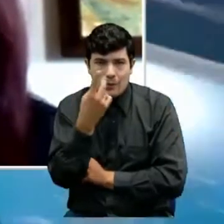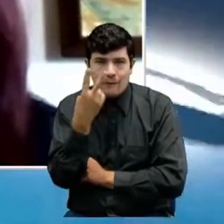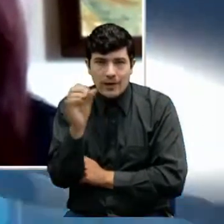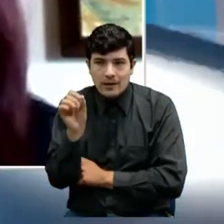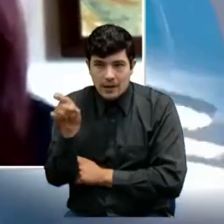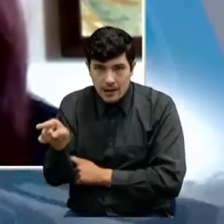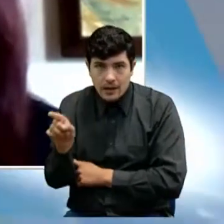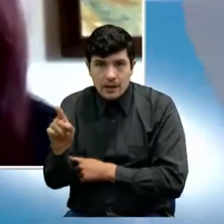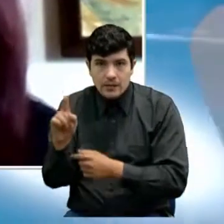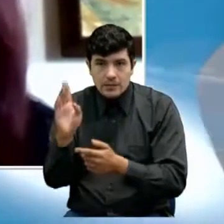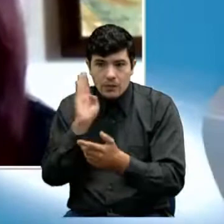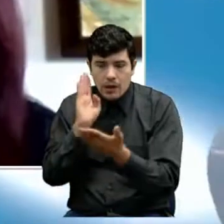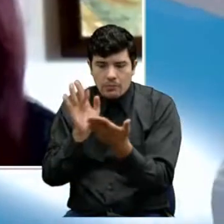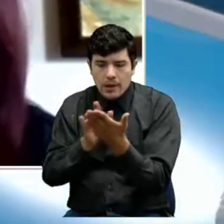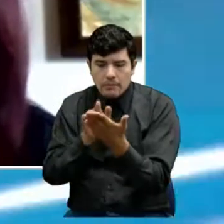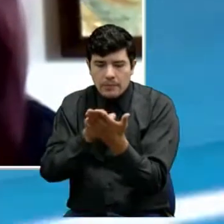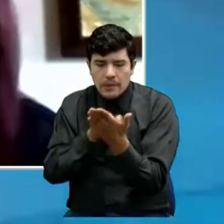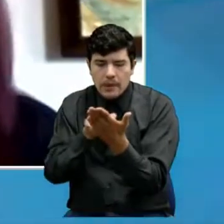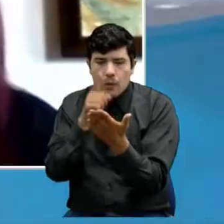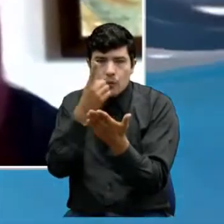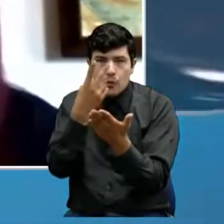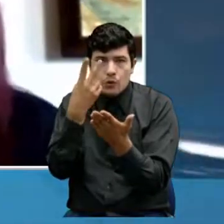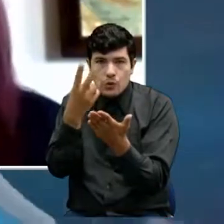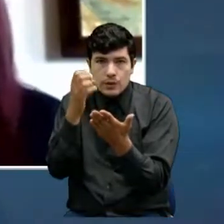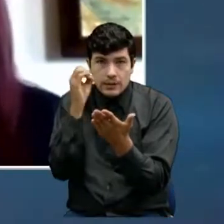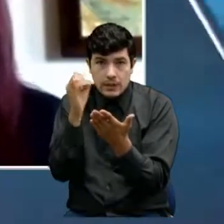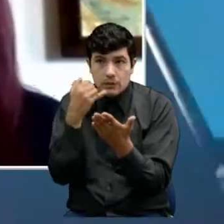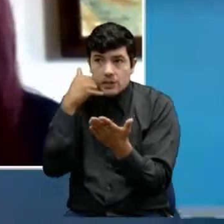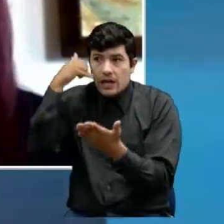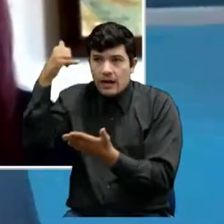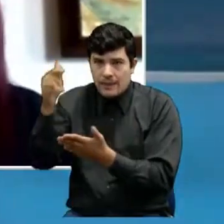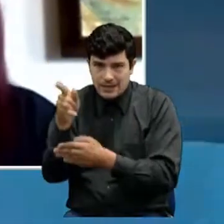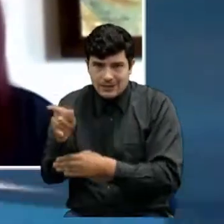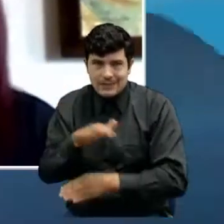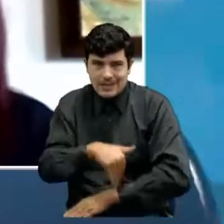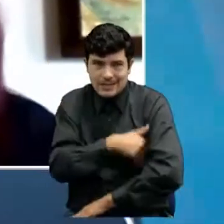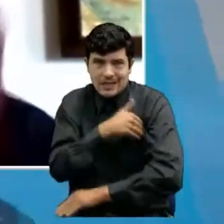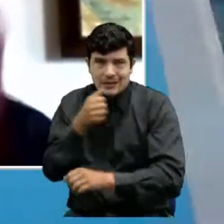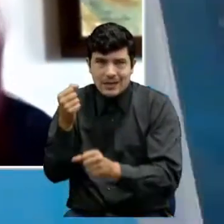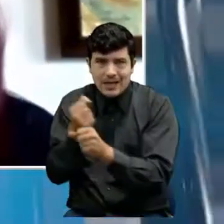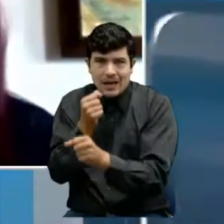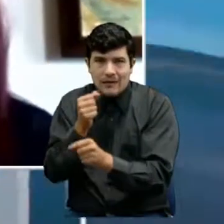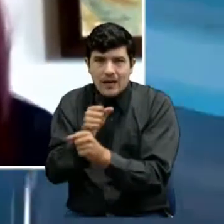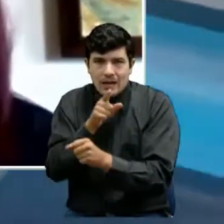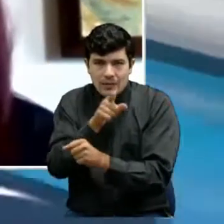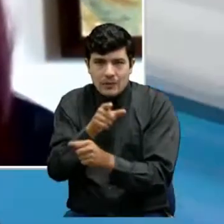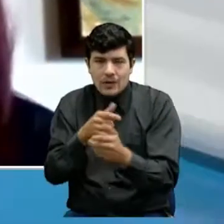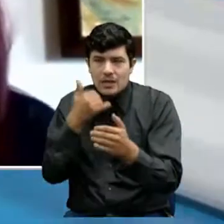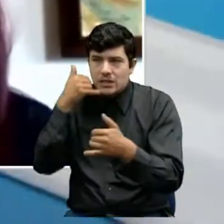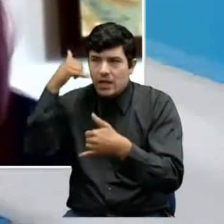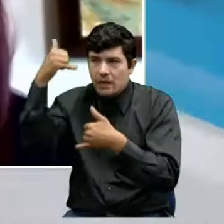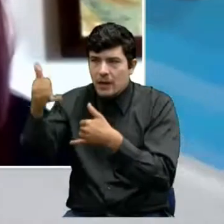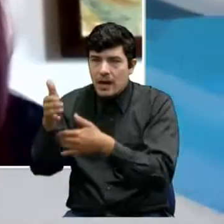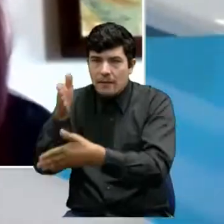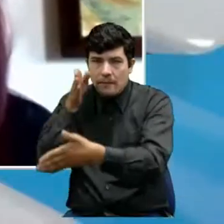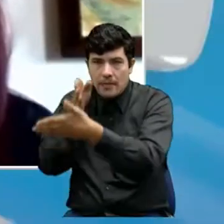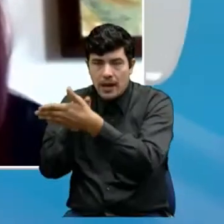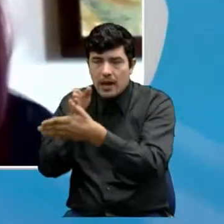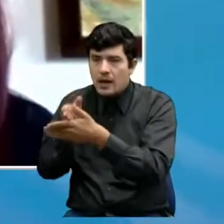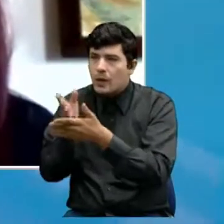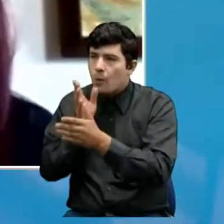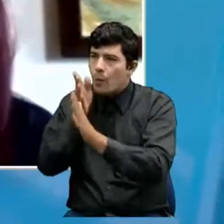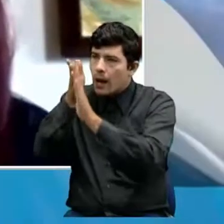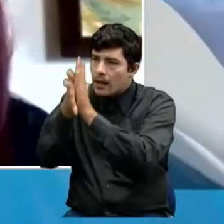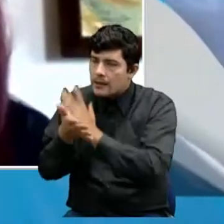esa línea telefónica atienden y empiezan como el enrutamiento de la situación, miran